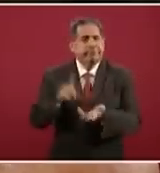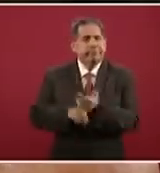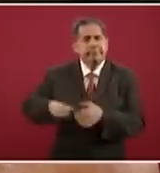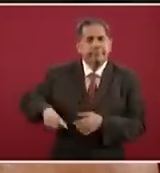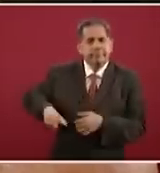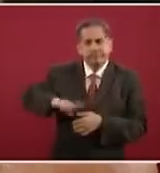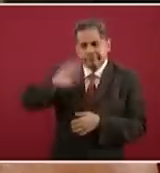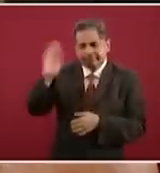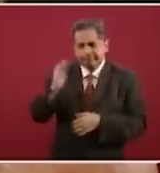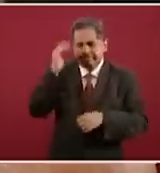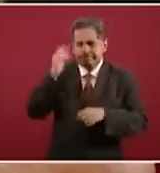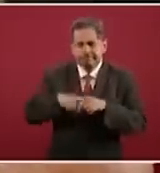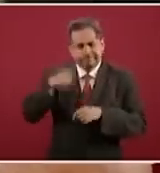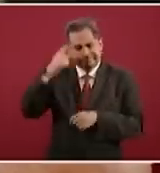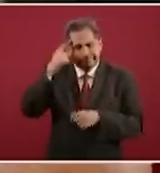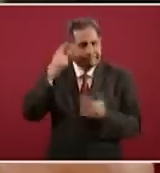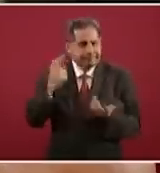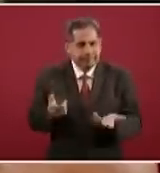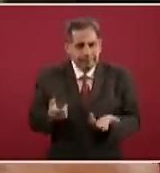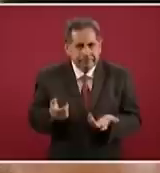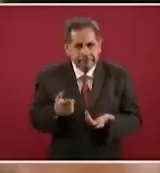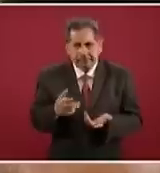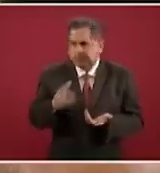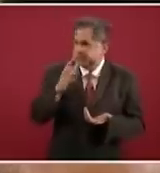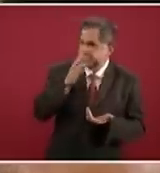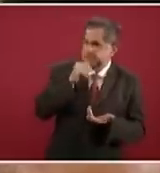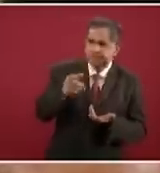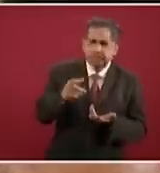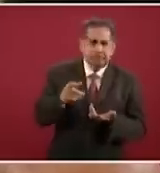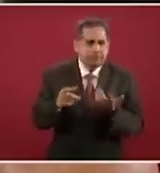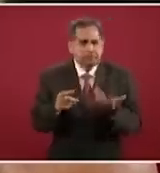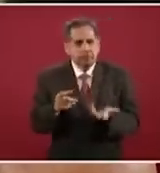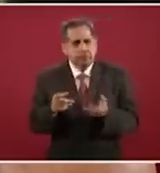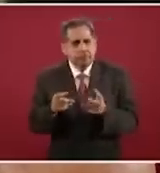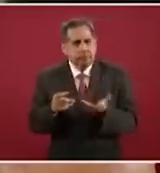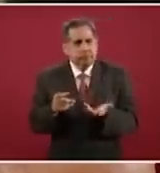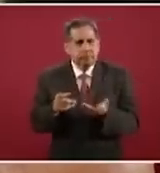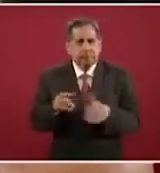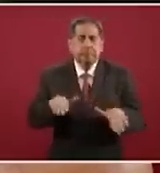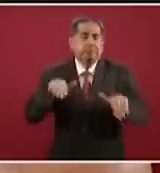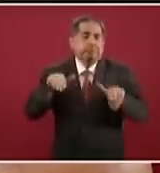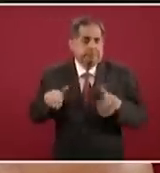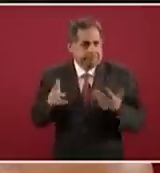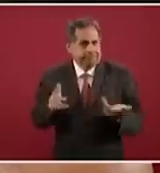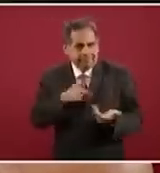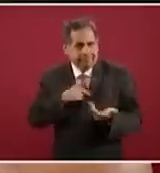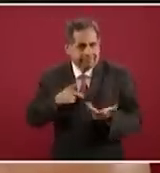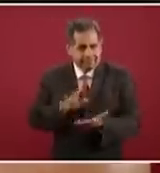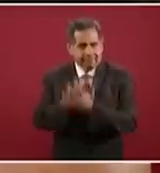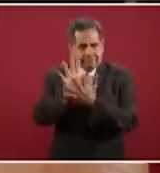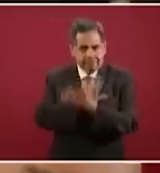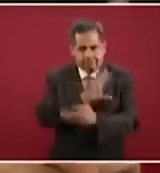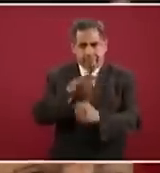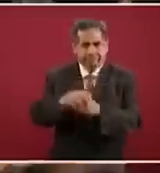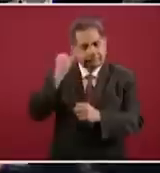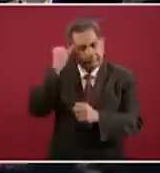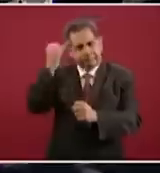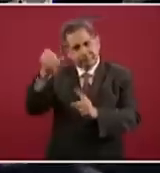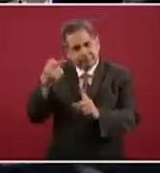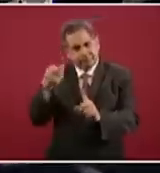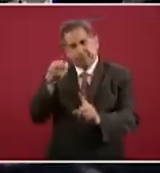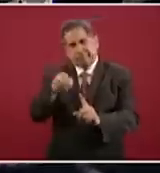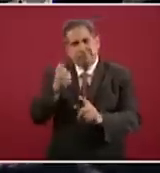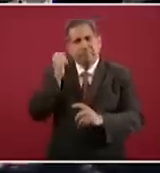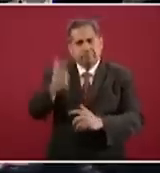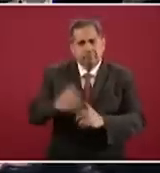federal me parece que no puede estar exento de tener alguna postura en este tema. Sabemos